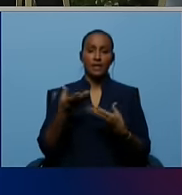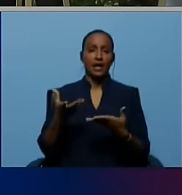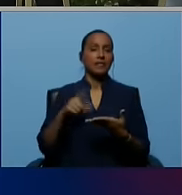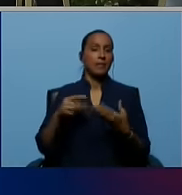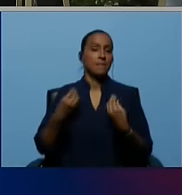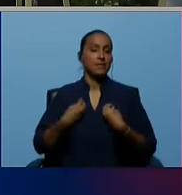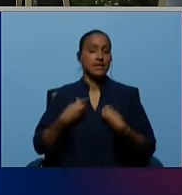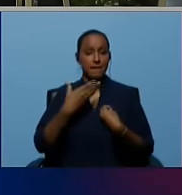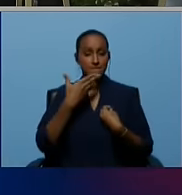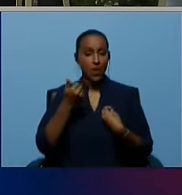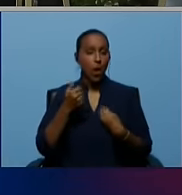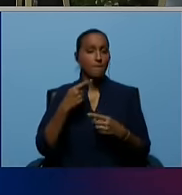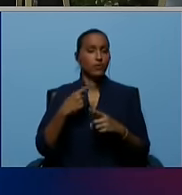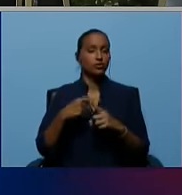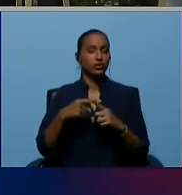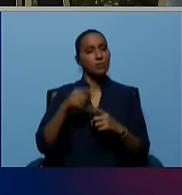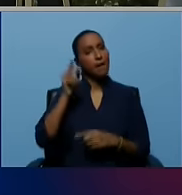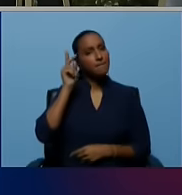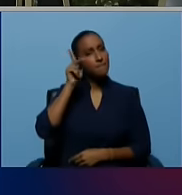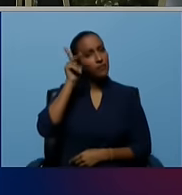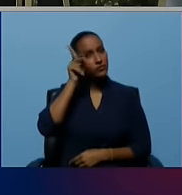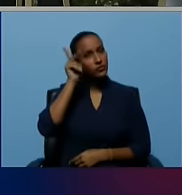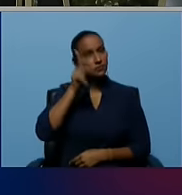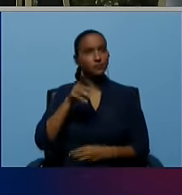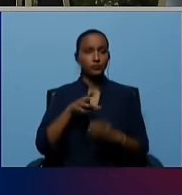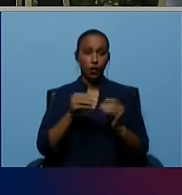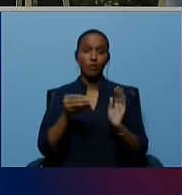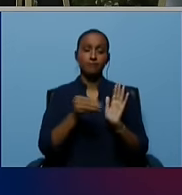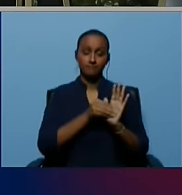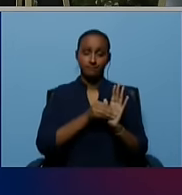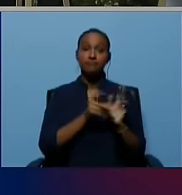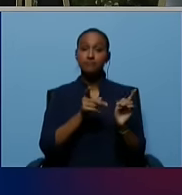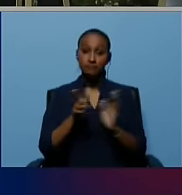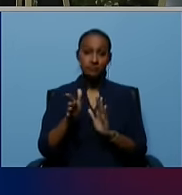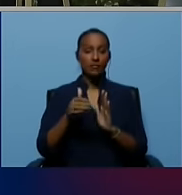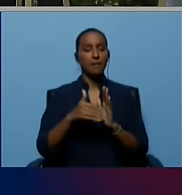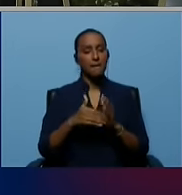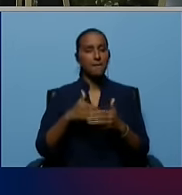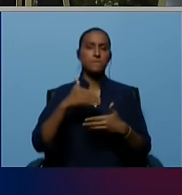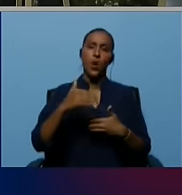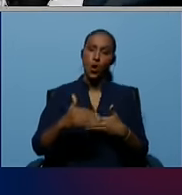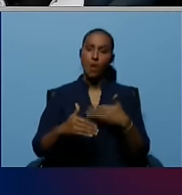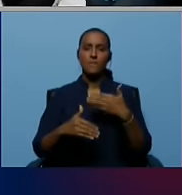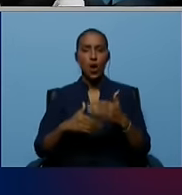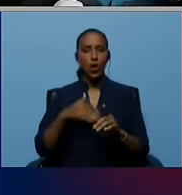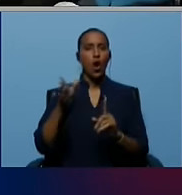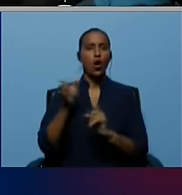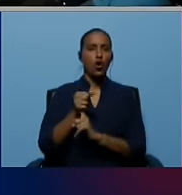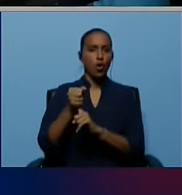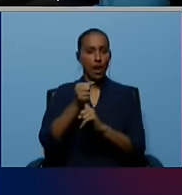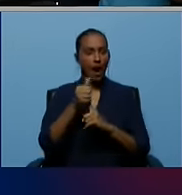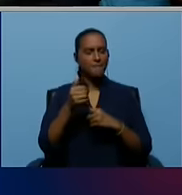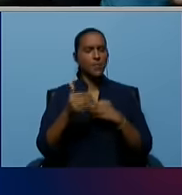docentes. Todo eso está en el plan, todo eso va a avanzar, todo eso lo vamos a lograr, profesor.